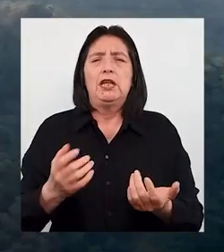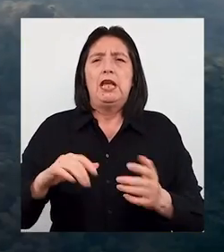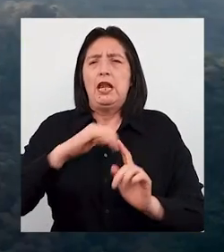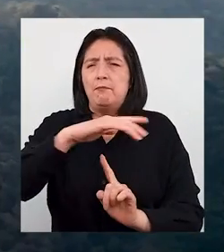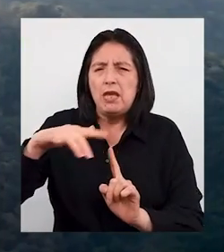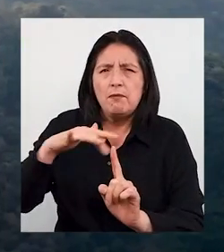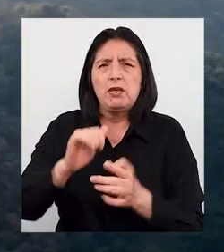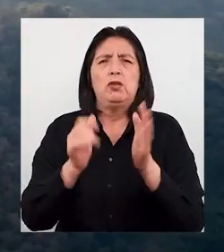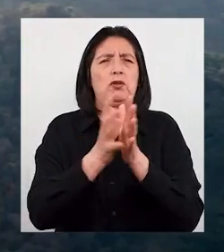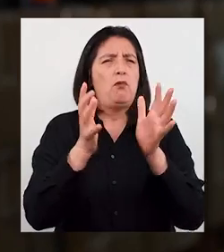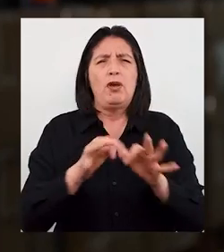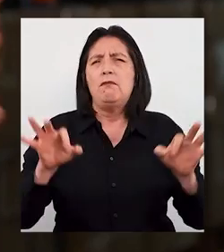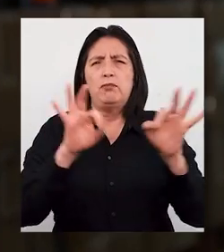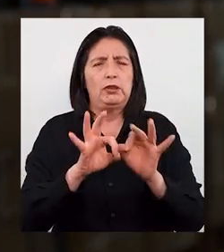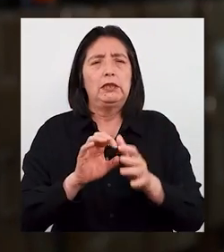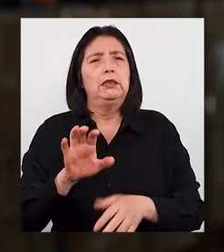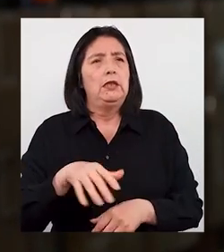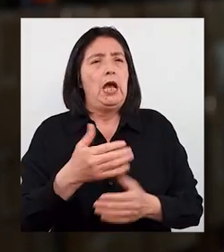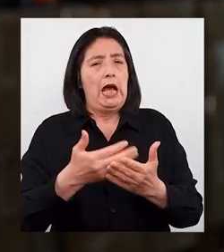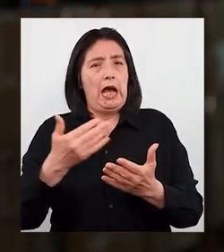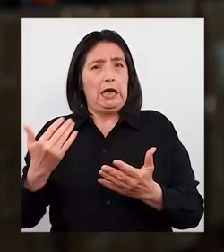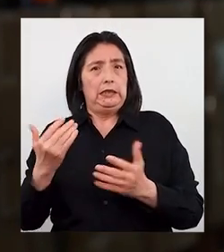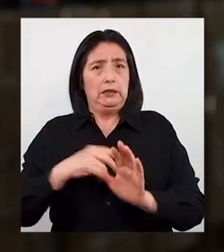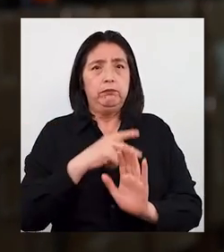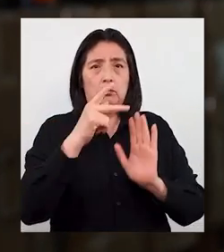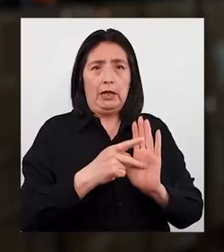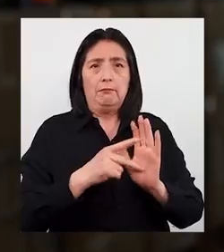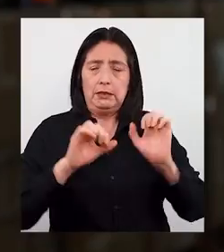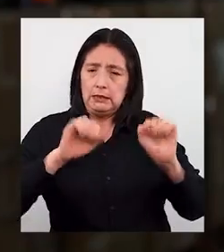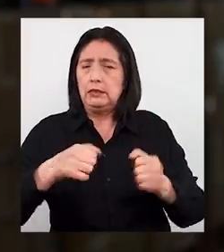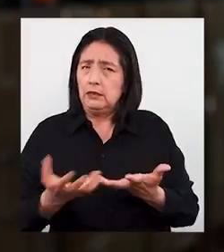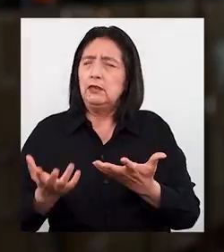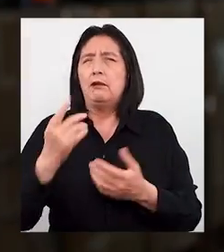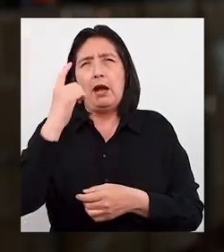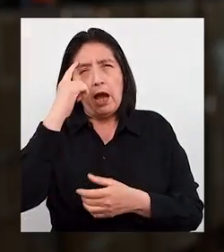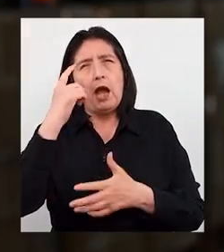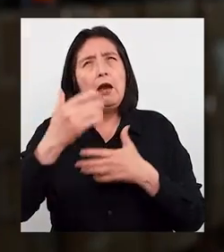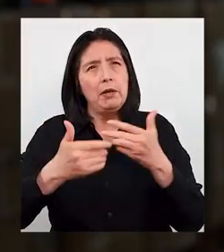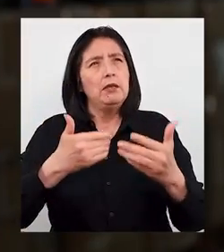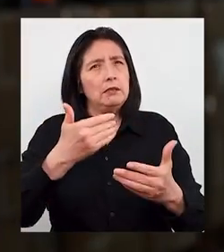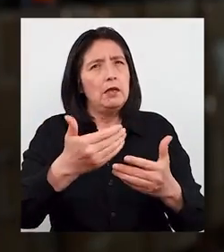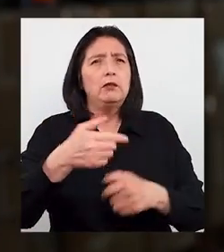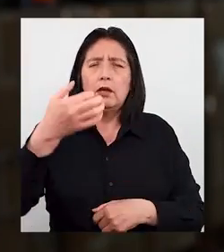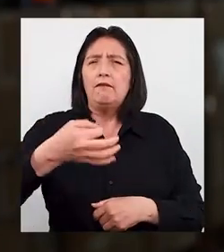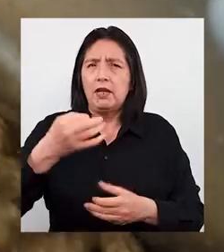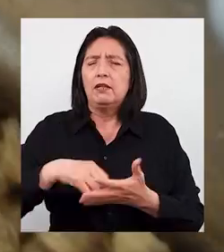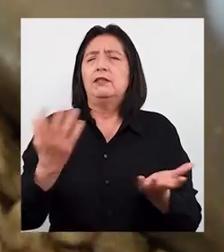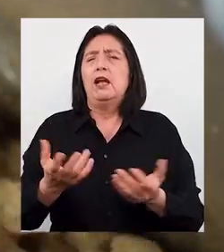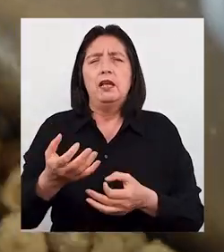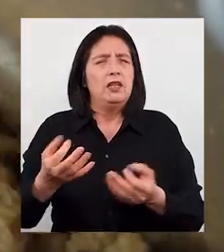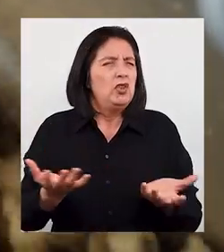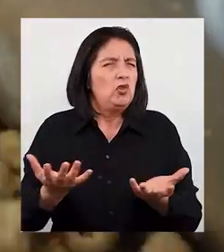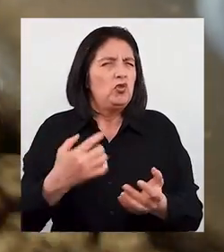ambiente, que es tan importante. Existieron programas previos que te van llevando a pensar en que efectivamente ecoeficiencia ya